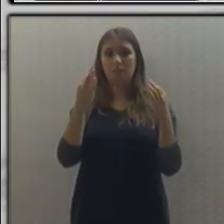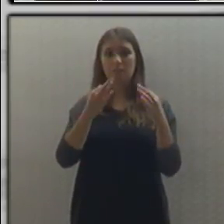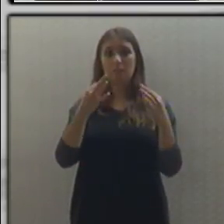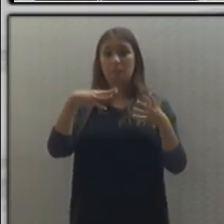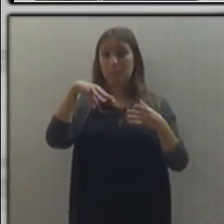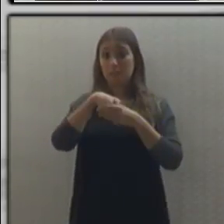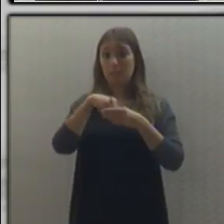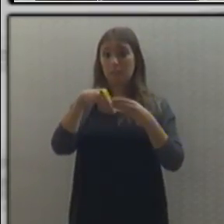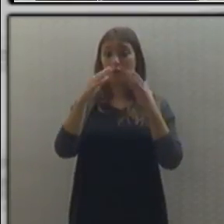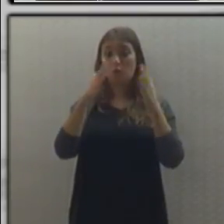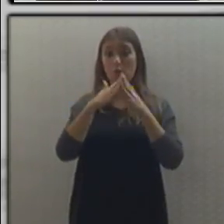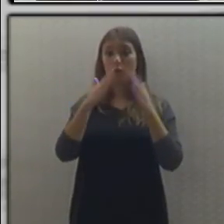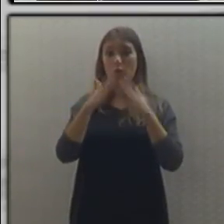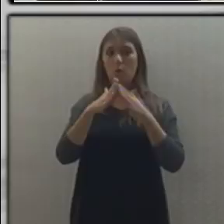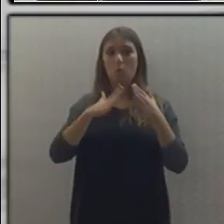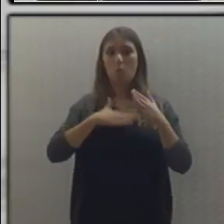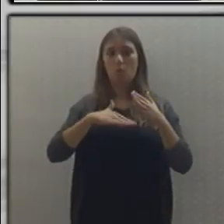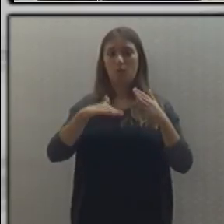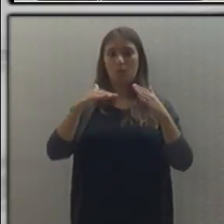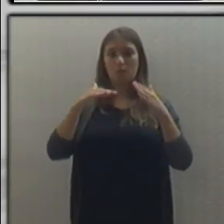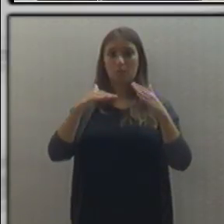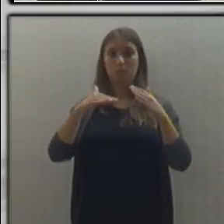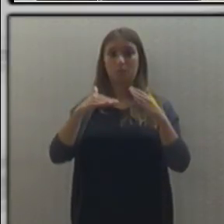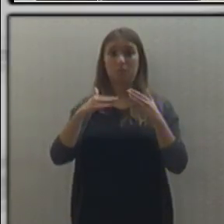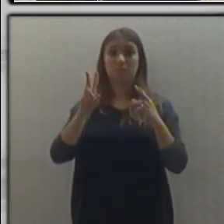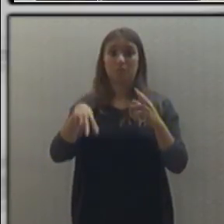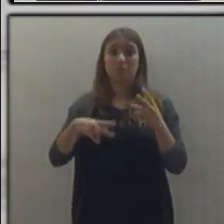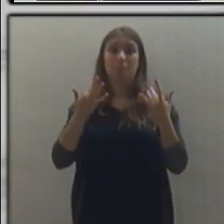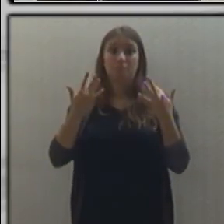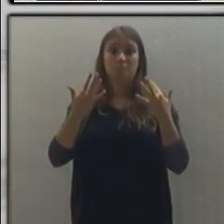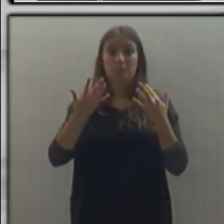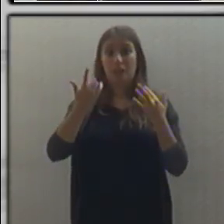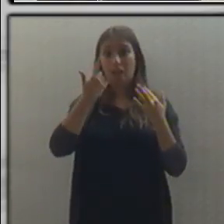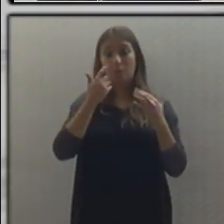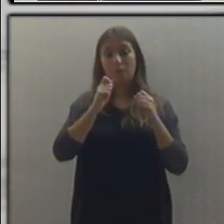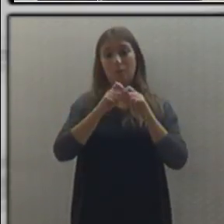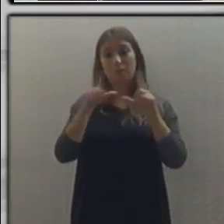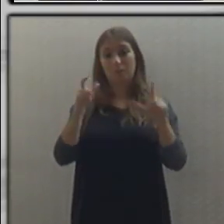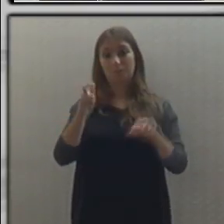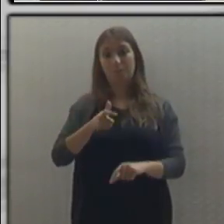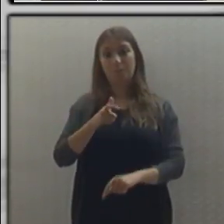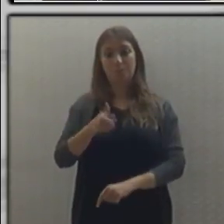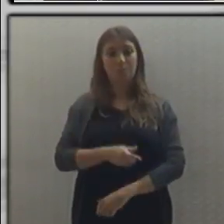espacio interior se convierta en exterior cuando entre la imagen.